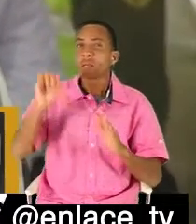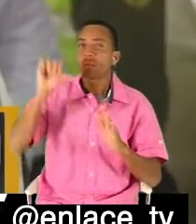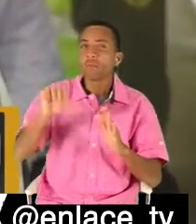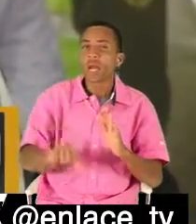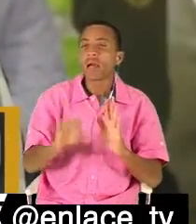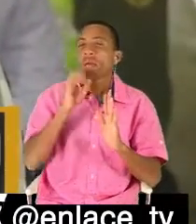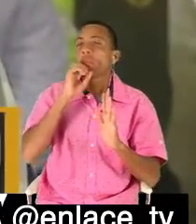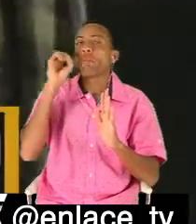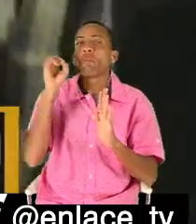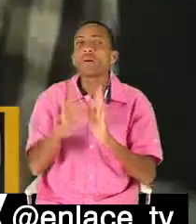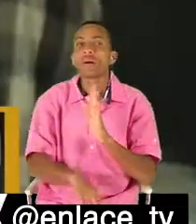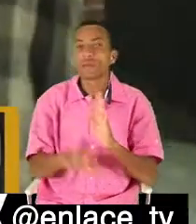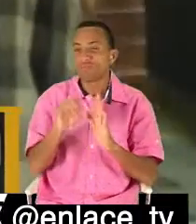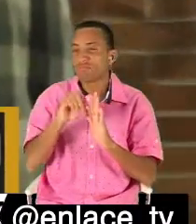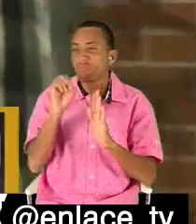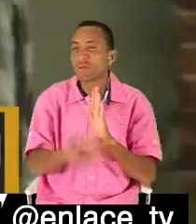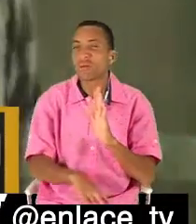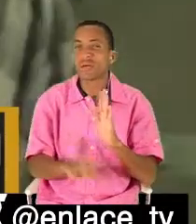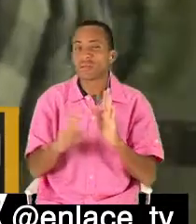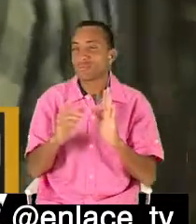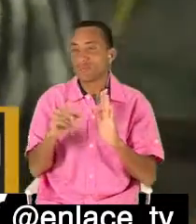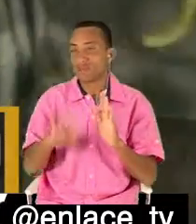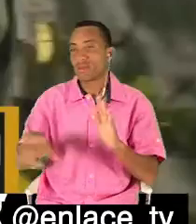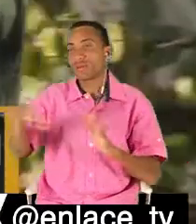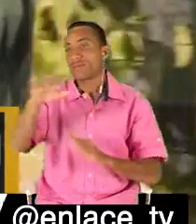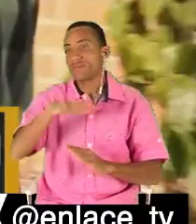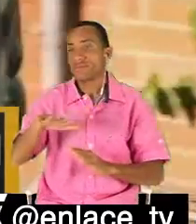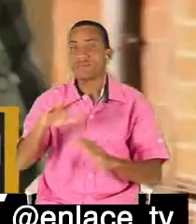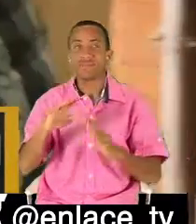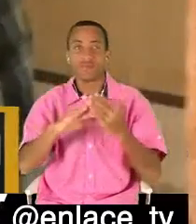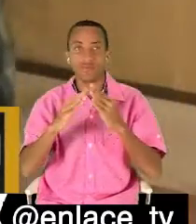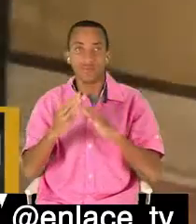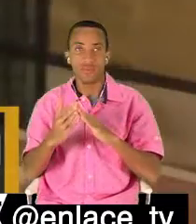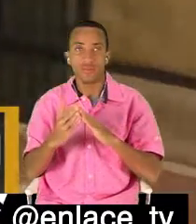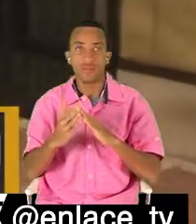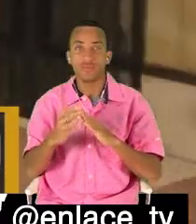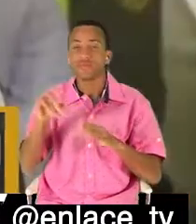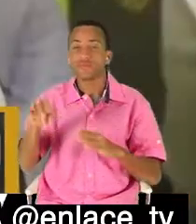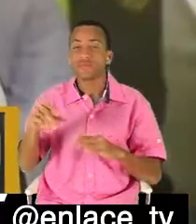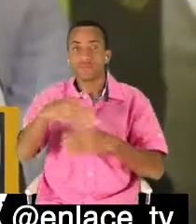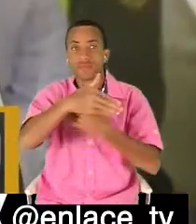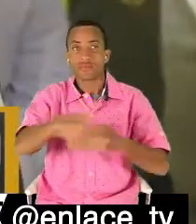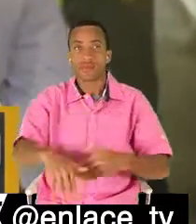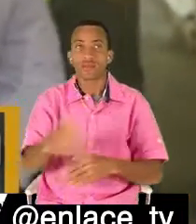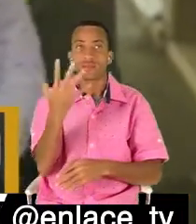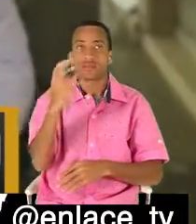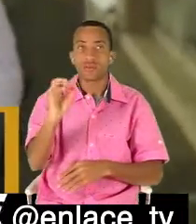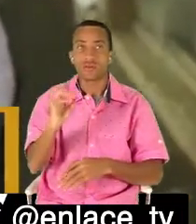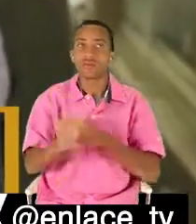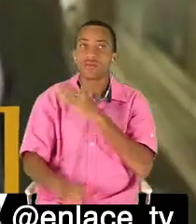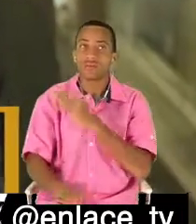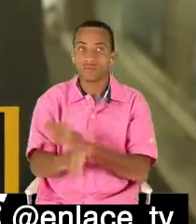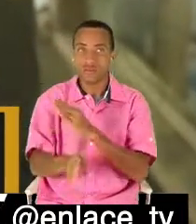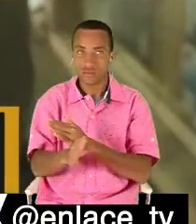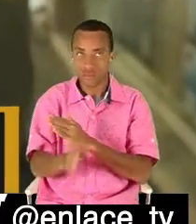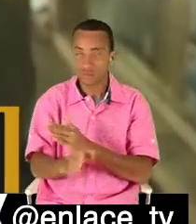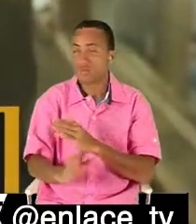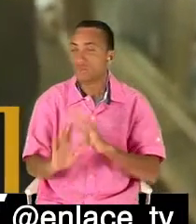están cometiendo por parte de la ciudadanía de Barranca Bermeja del sector de la calle 50. Seguiremos esta